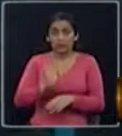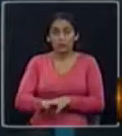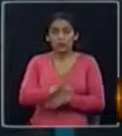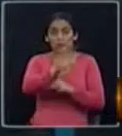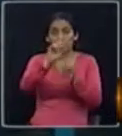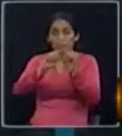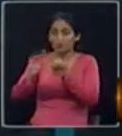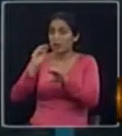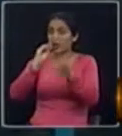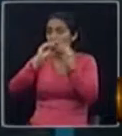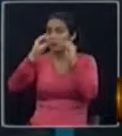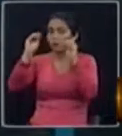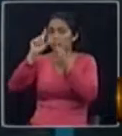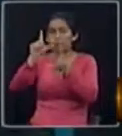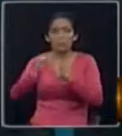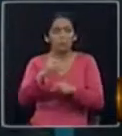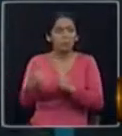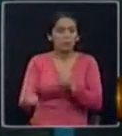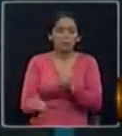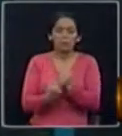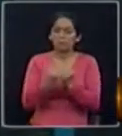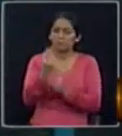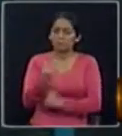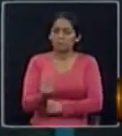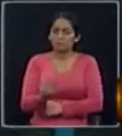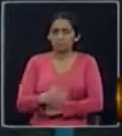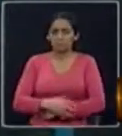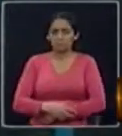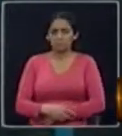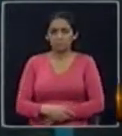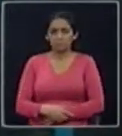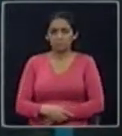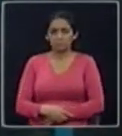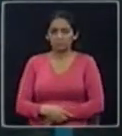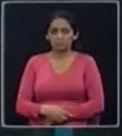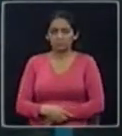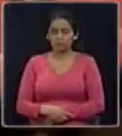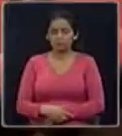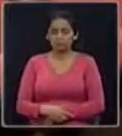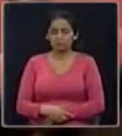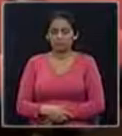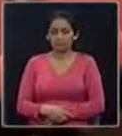tema, pero el llamado tuvo poca acogida por parte de los legisladores.